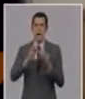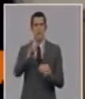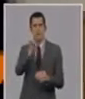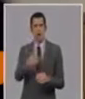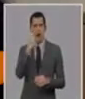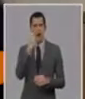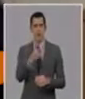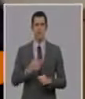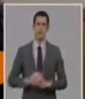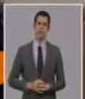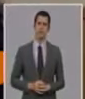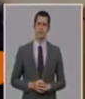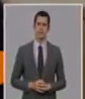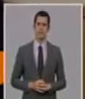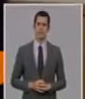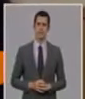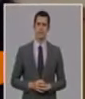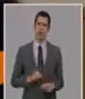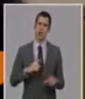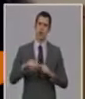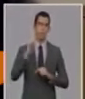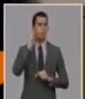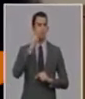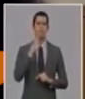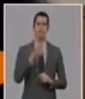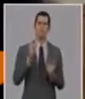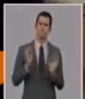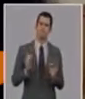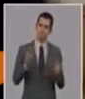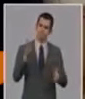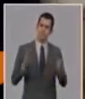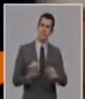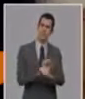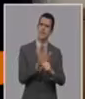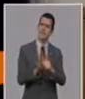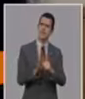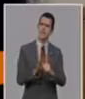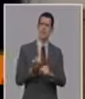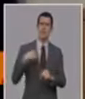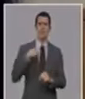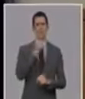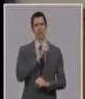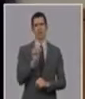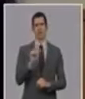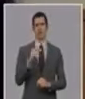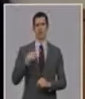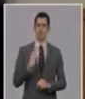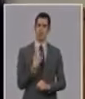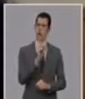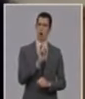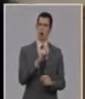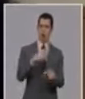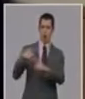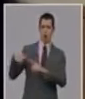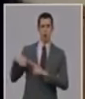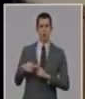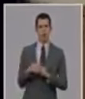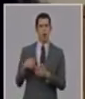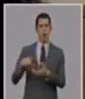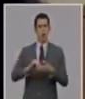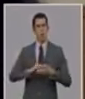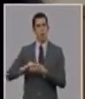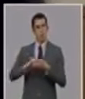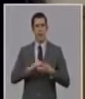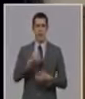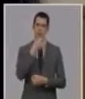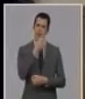desde Cuba en tiempo de pandemia creo que fue prácticamente todo un reto, tanto para mí como para el resto de los periodistas que participamos en su